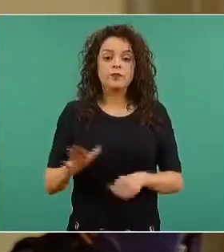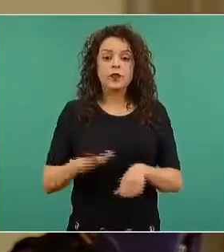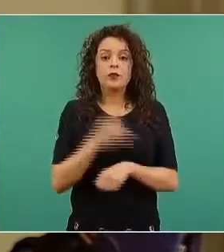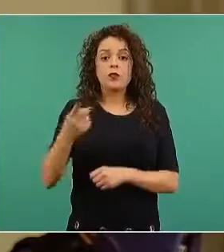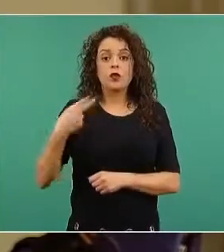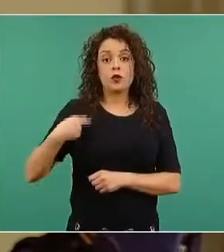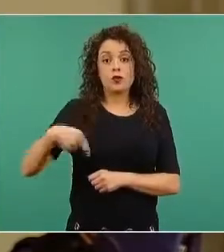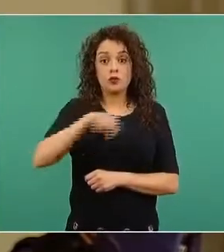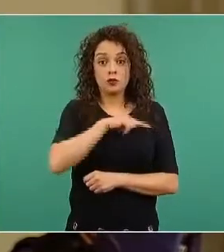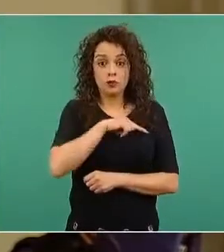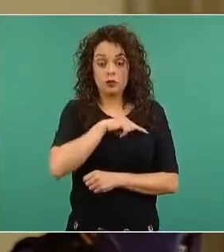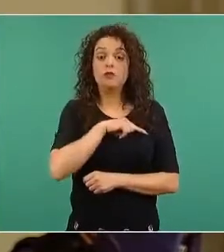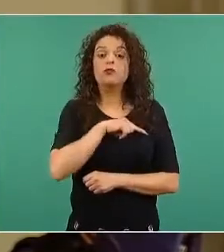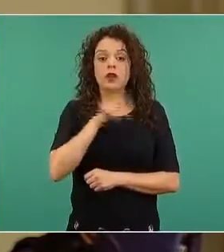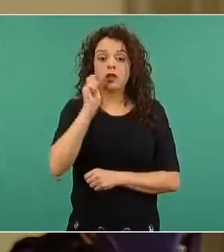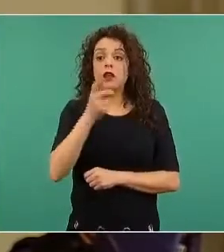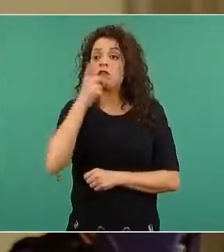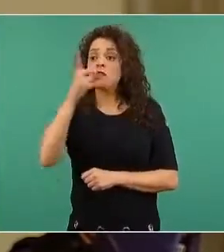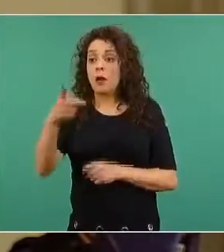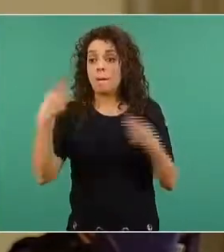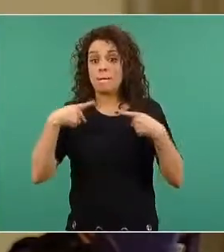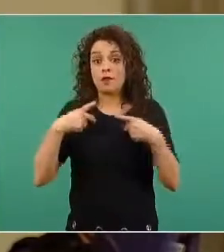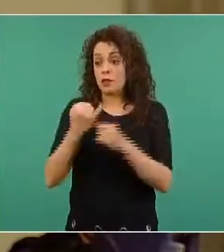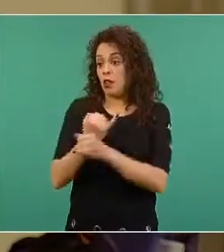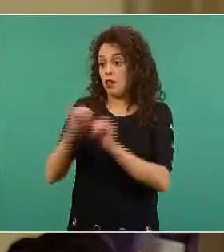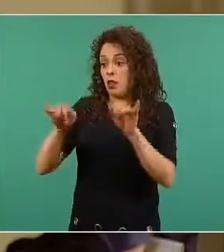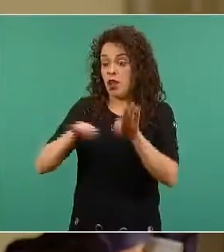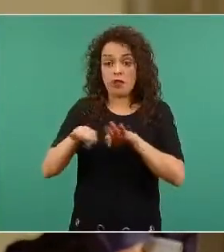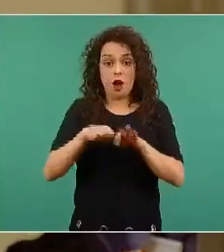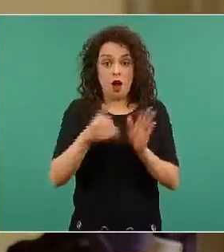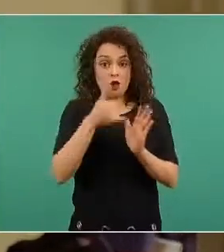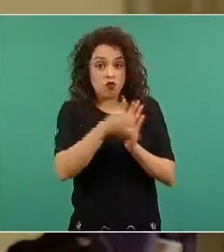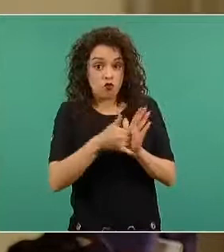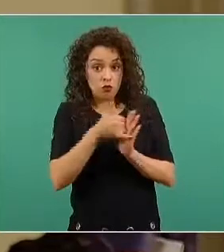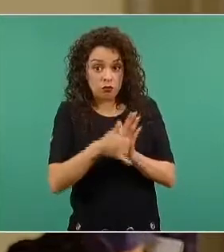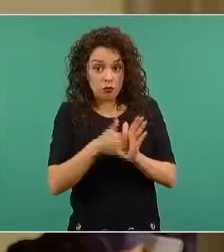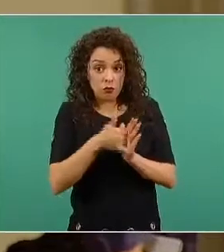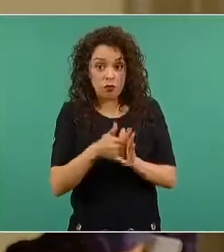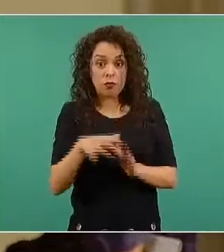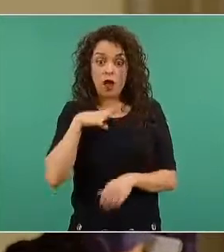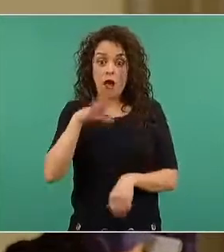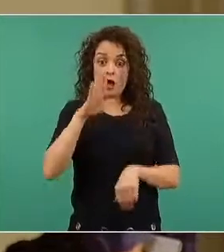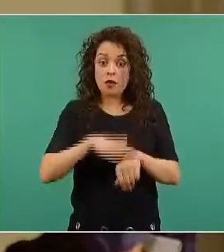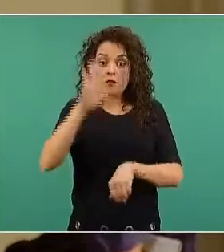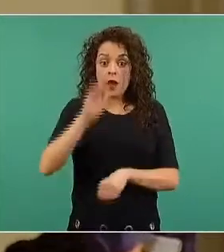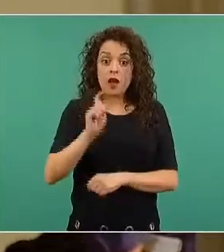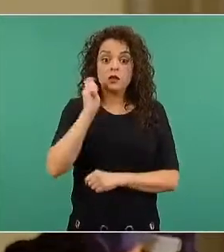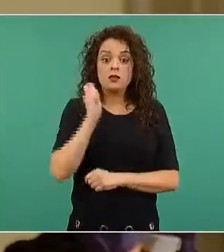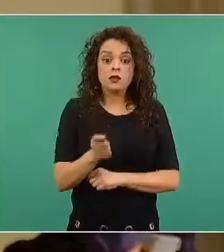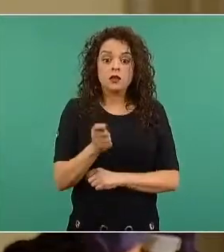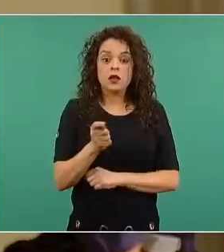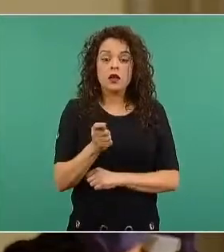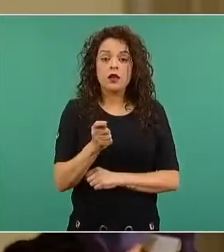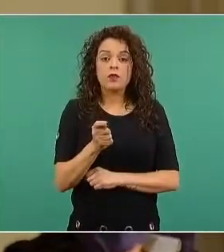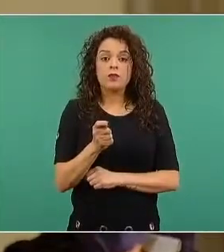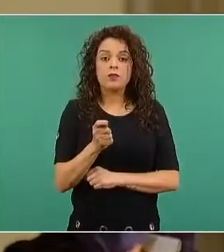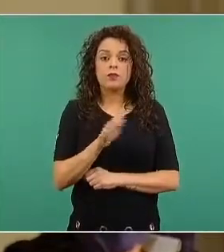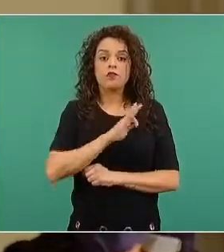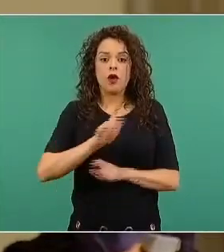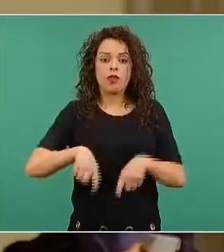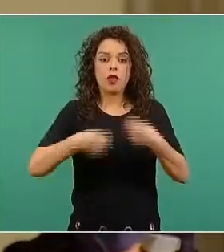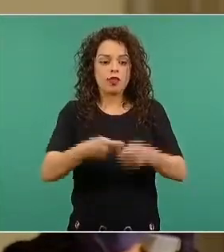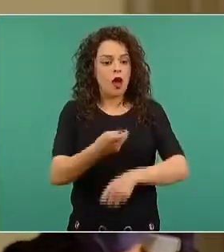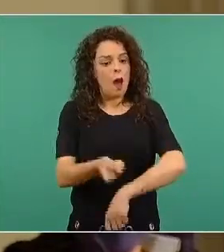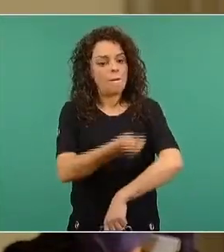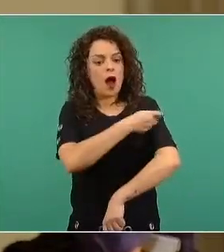nosotros como youtubers, como medios independientes, de que tenemos preferencia para el acceso de la vacuna que se está